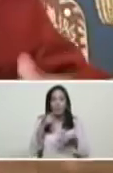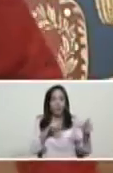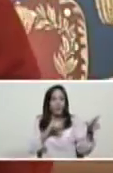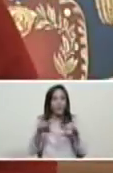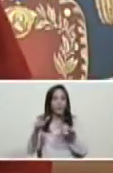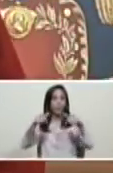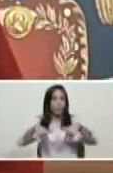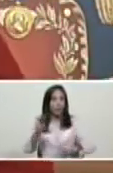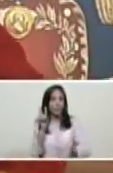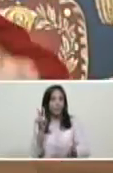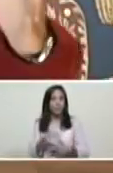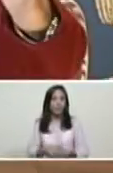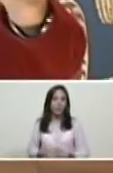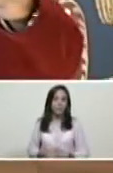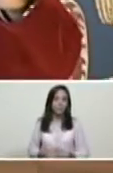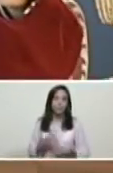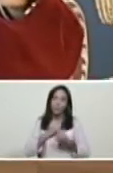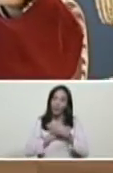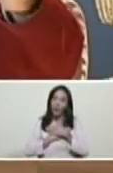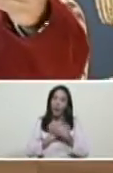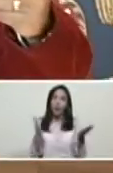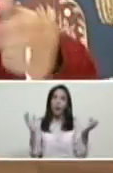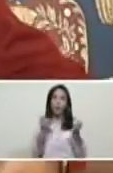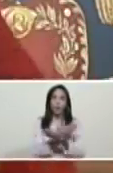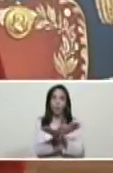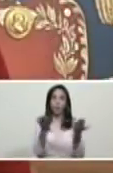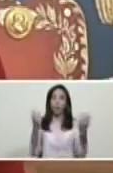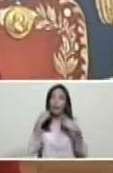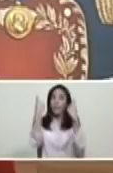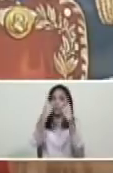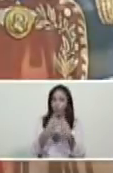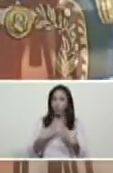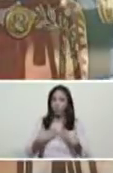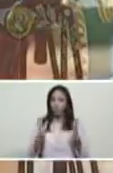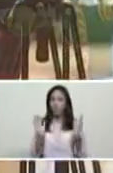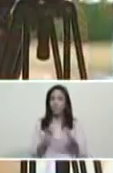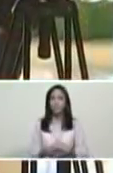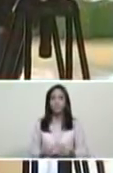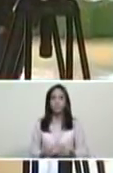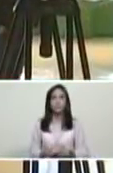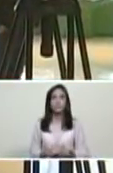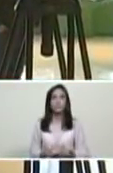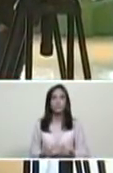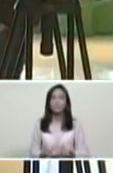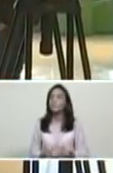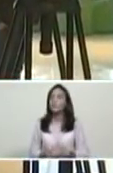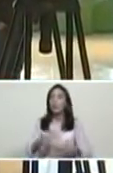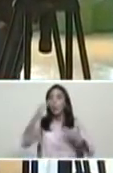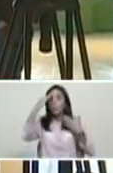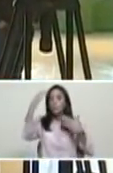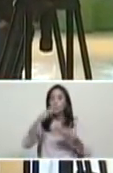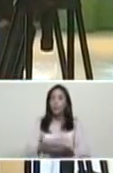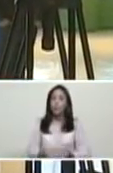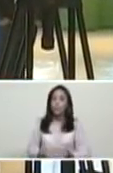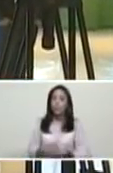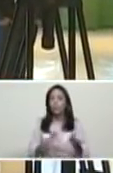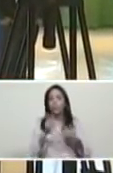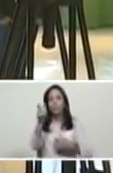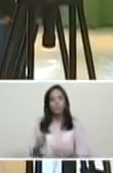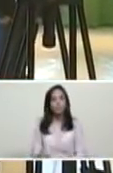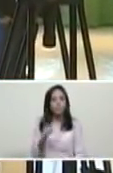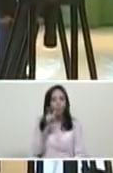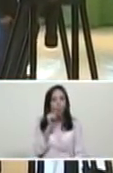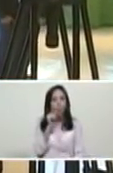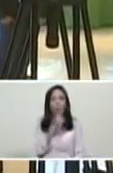territorio venezolano. Estoy a la orden de ustedes si quieren alguna pregunta. Saludos, presidente. Luis Tavera,